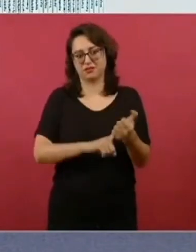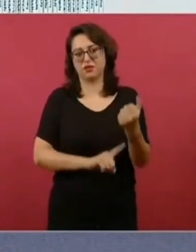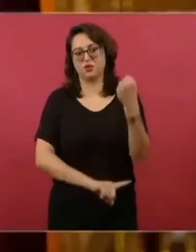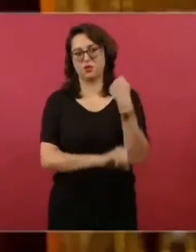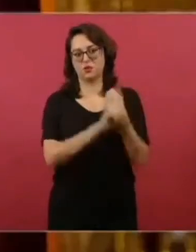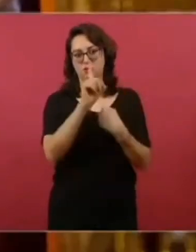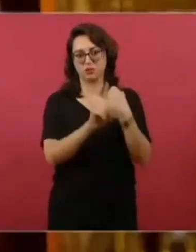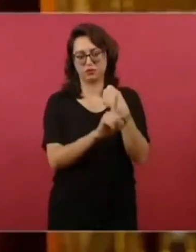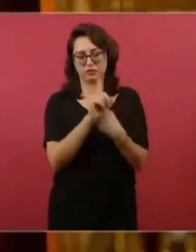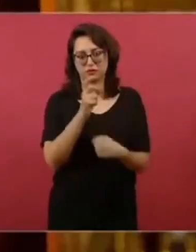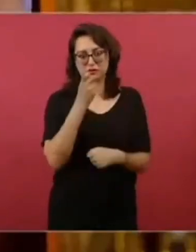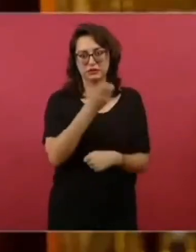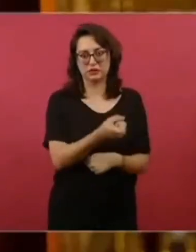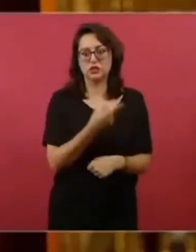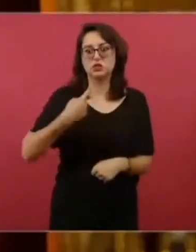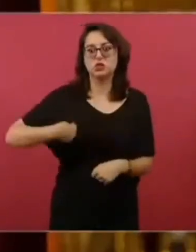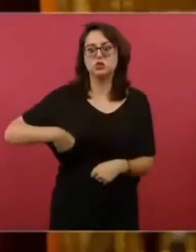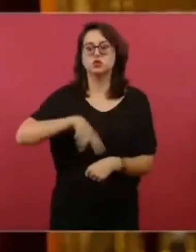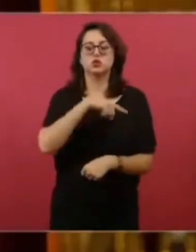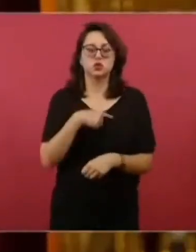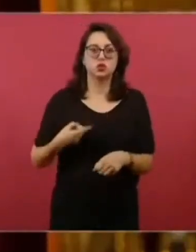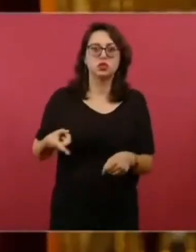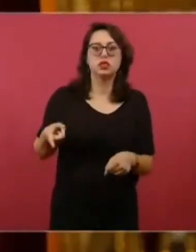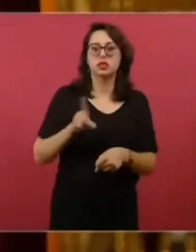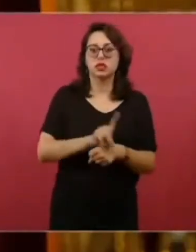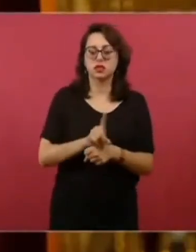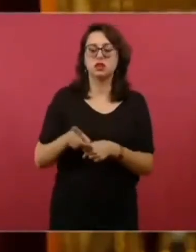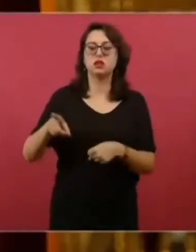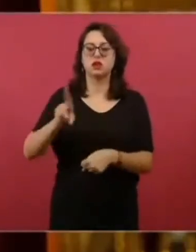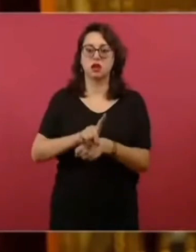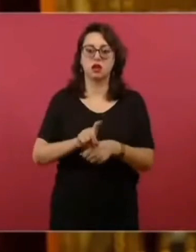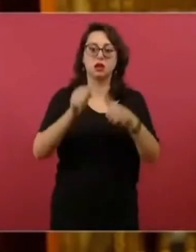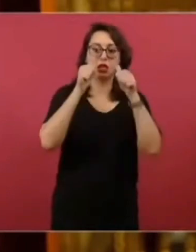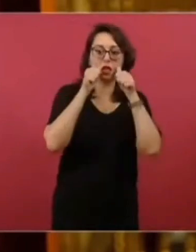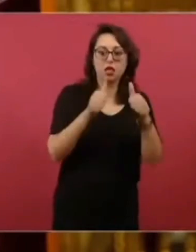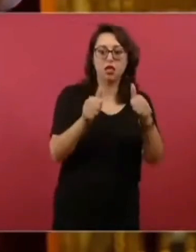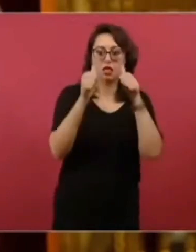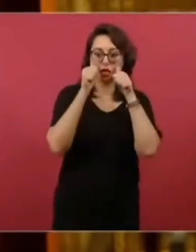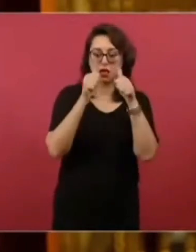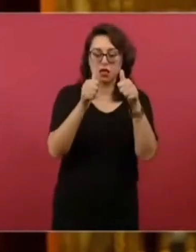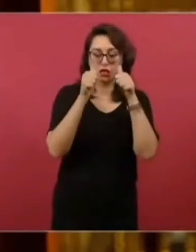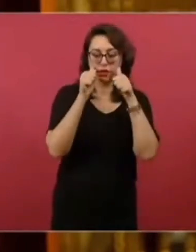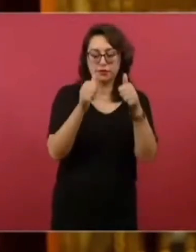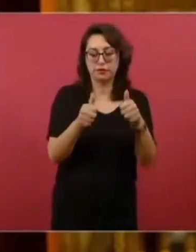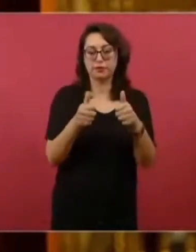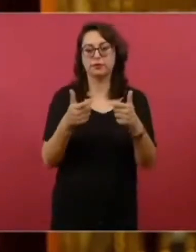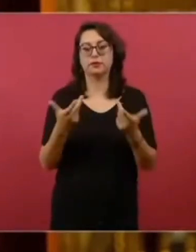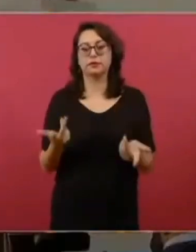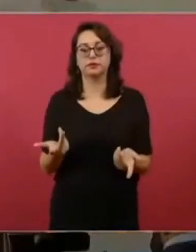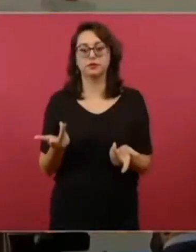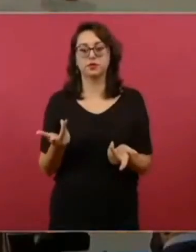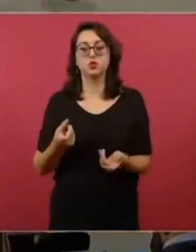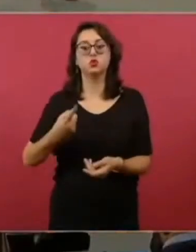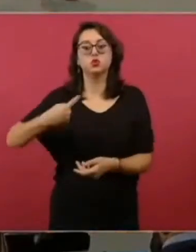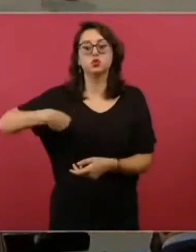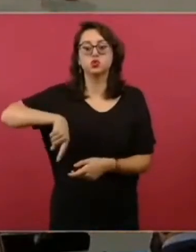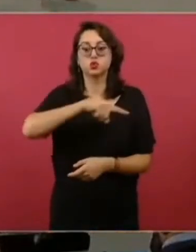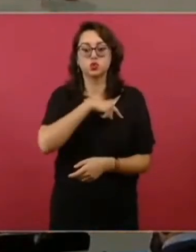Y ahí estamos. Y lo que queremos es quitarles